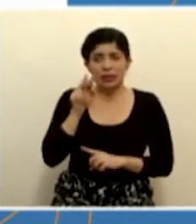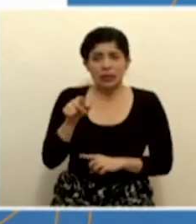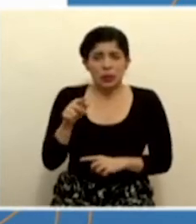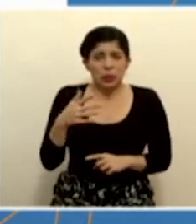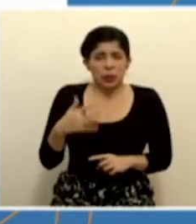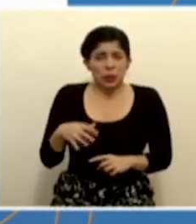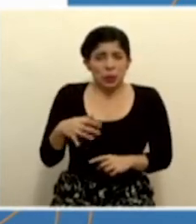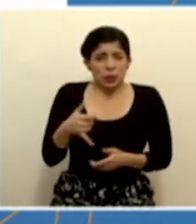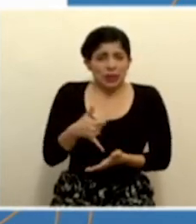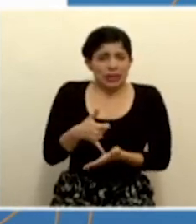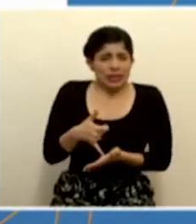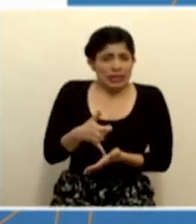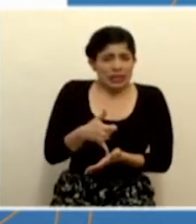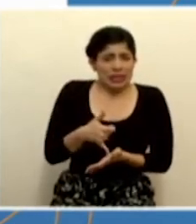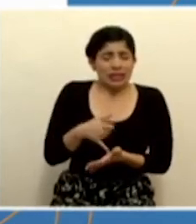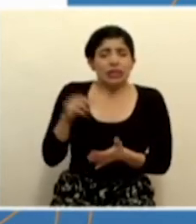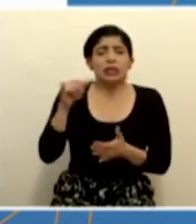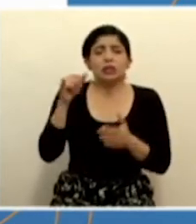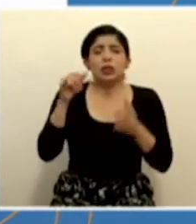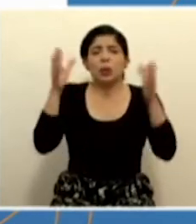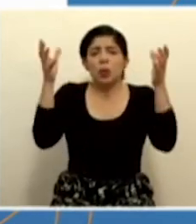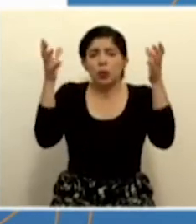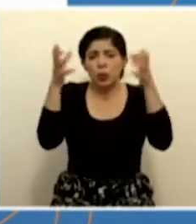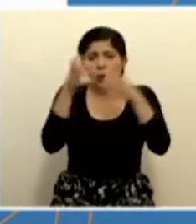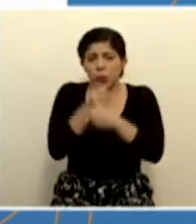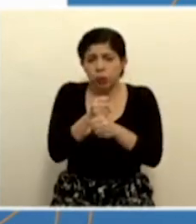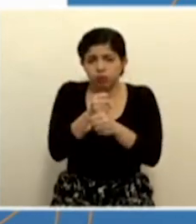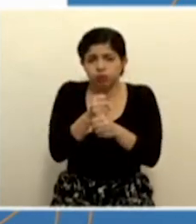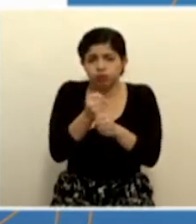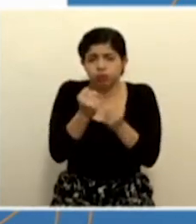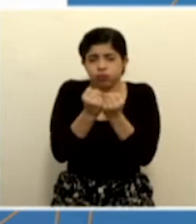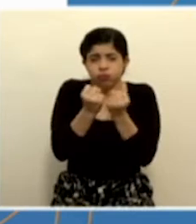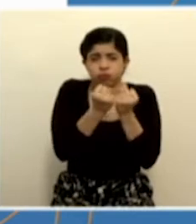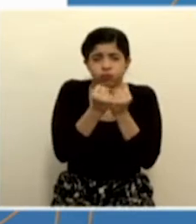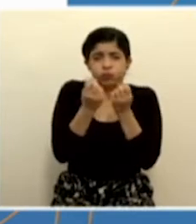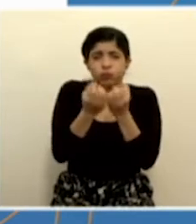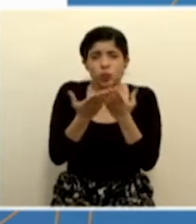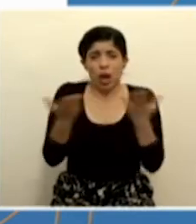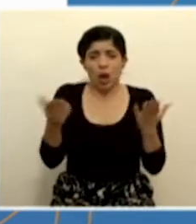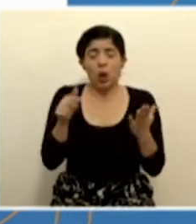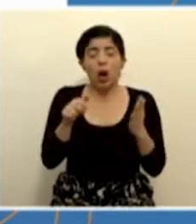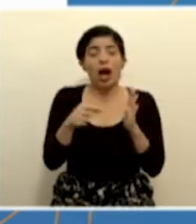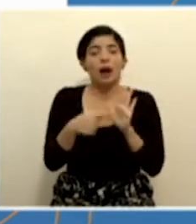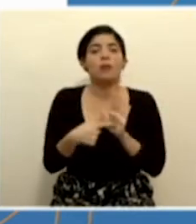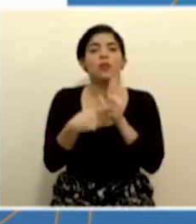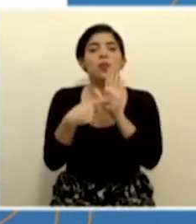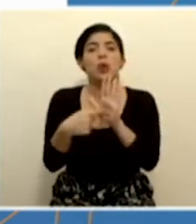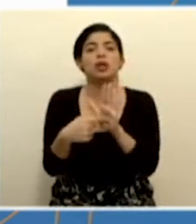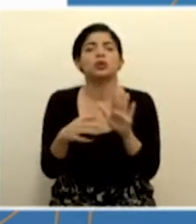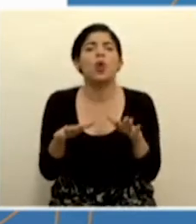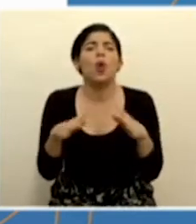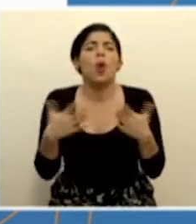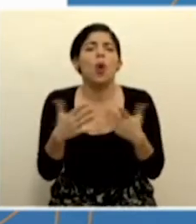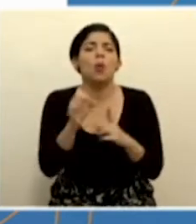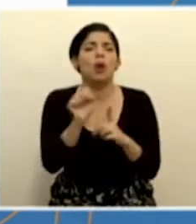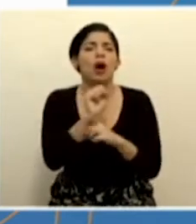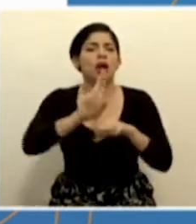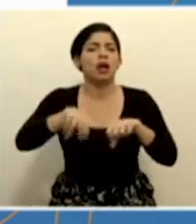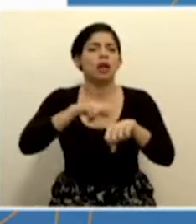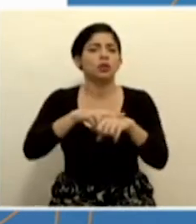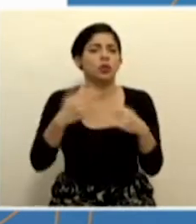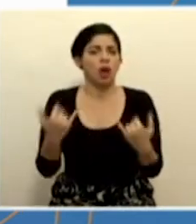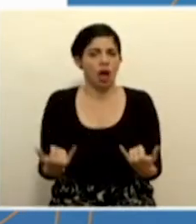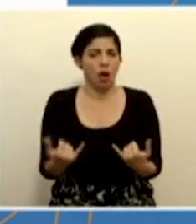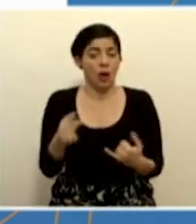creo que es un embudo de muchas otras cosas verás un indicador que es reflejo de cómo está la situación nacional y aquí incluyo